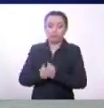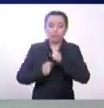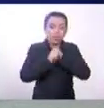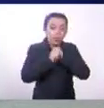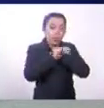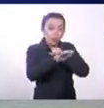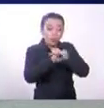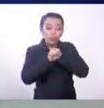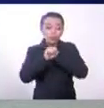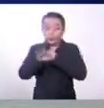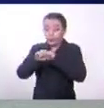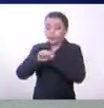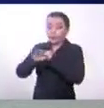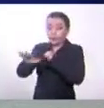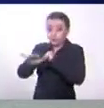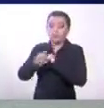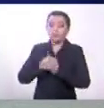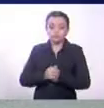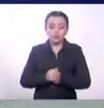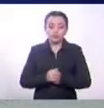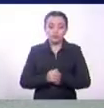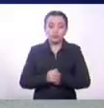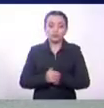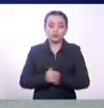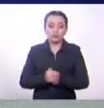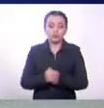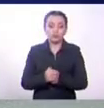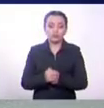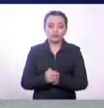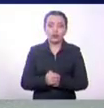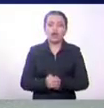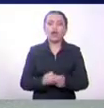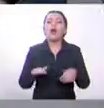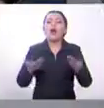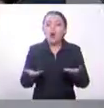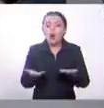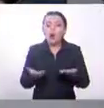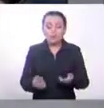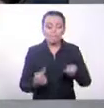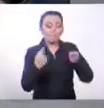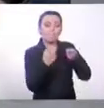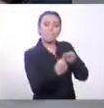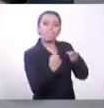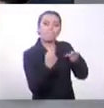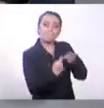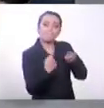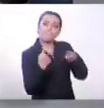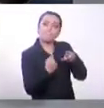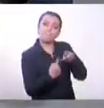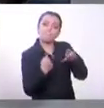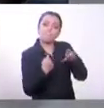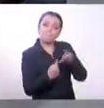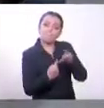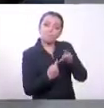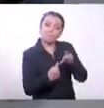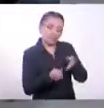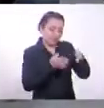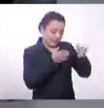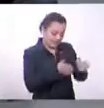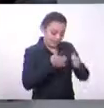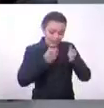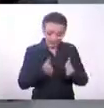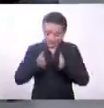que se encuentran en esa comunicación. ¿Podemos decir entonces, amiguitos y amiguitas, que un proceso es una serie de pasos que se